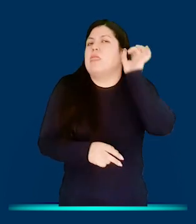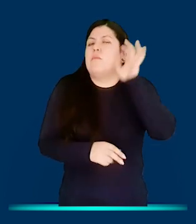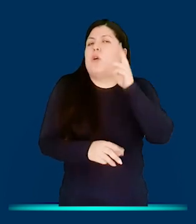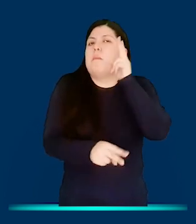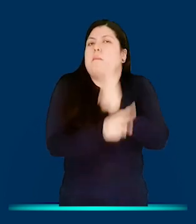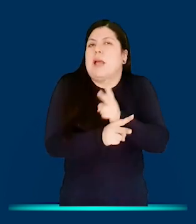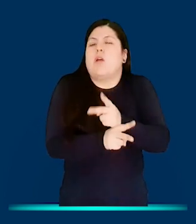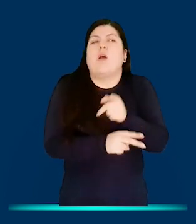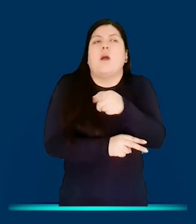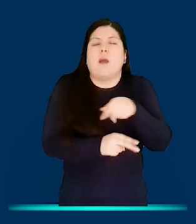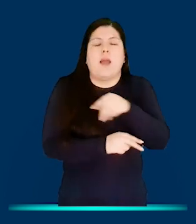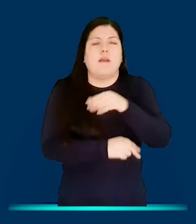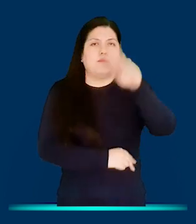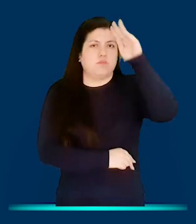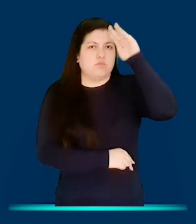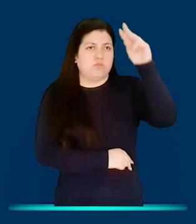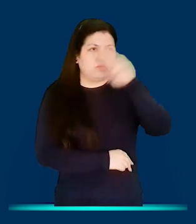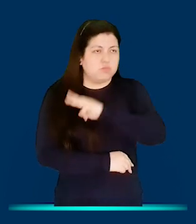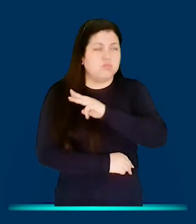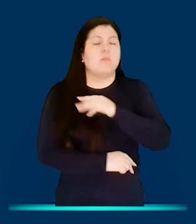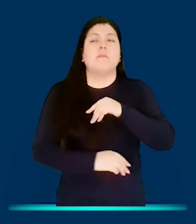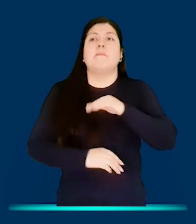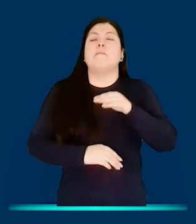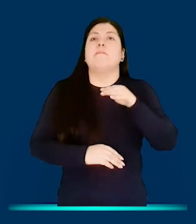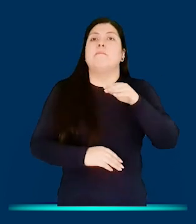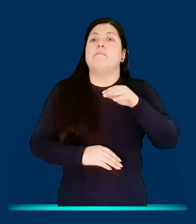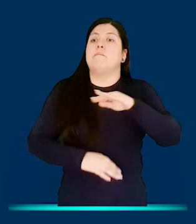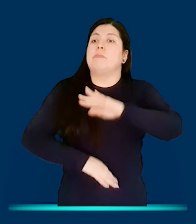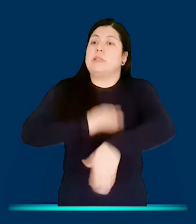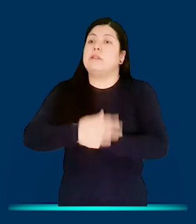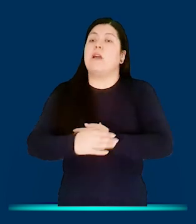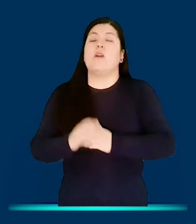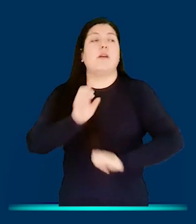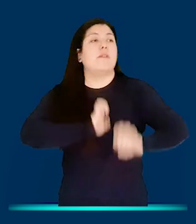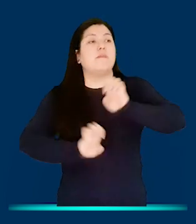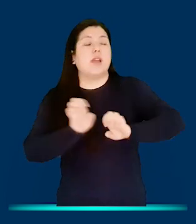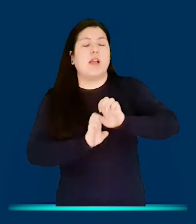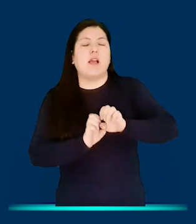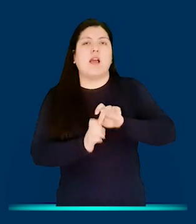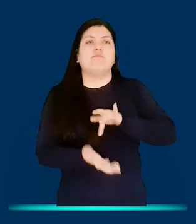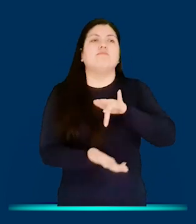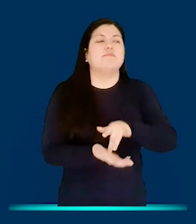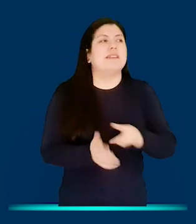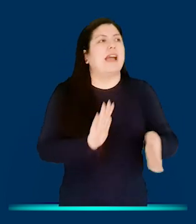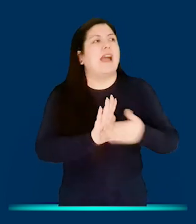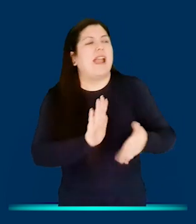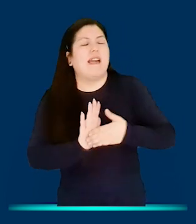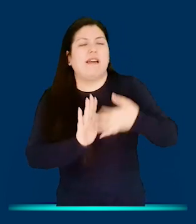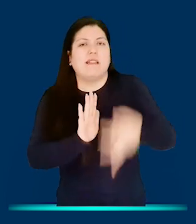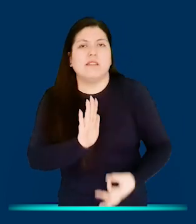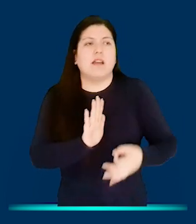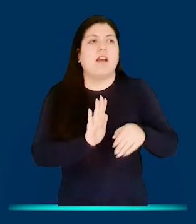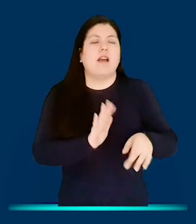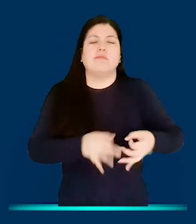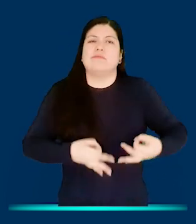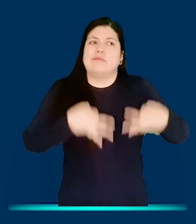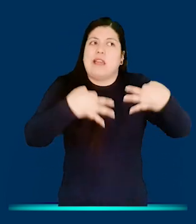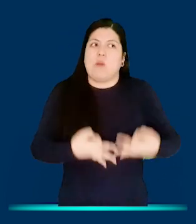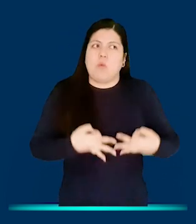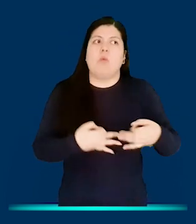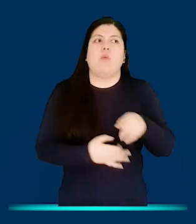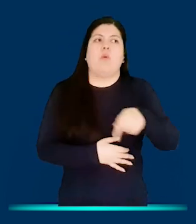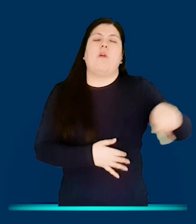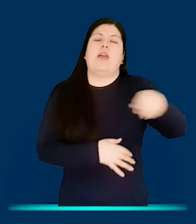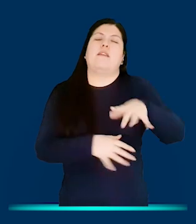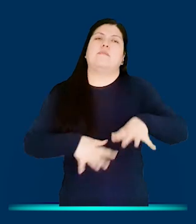de orden público para que sean las autoridades en cabeza de la fuerza pública, del Ministerio de Defensa, que se encarguen de focalizar, digamos,